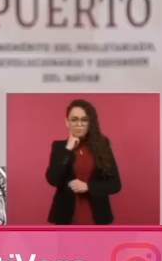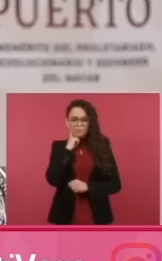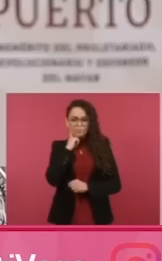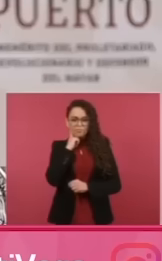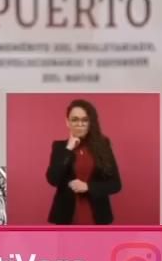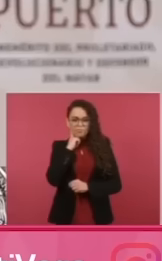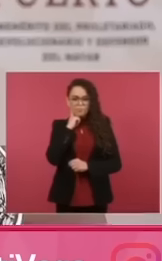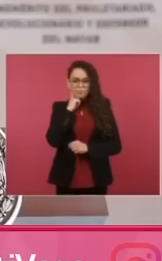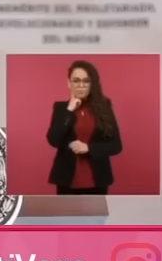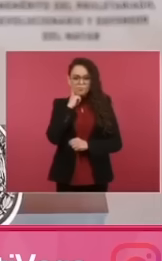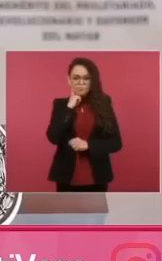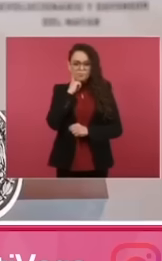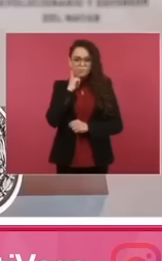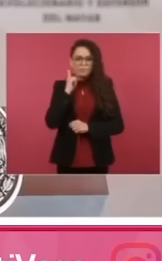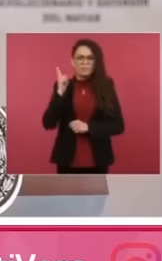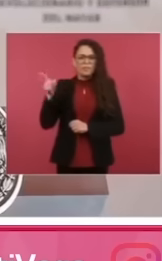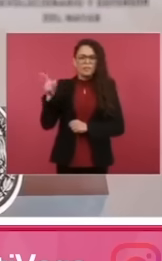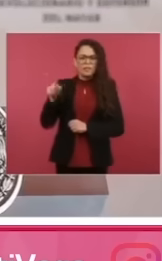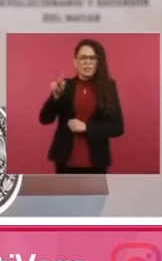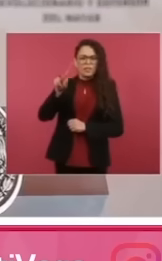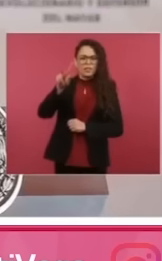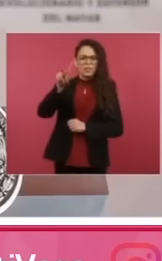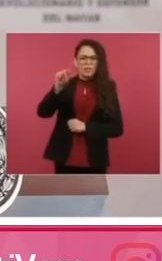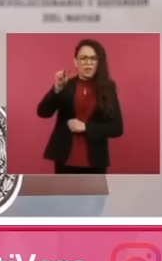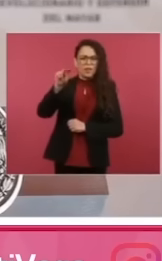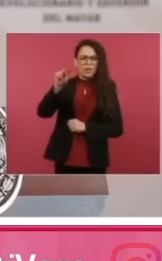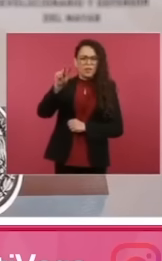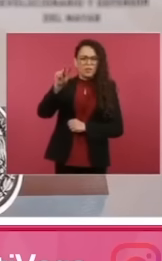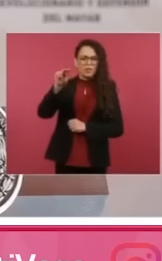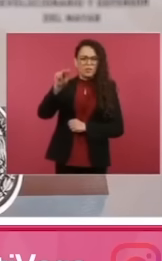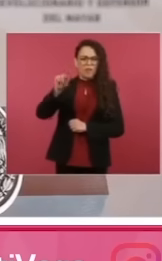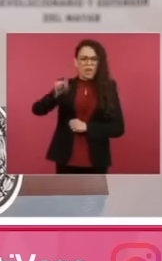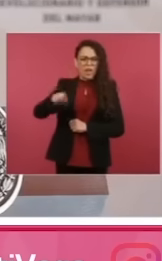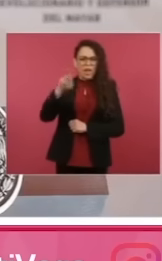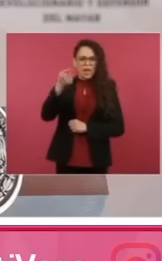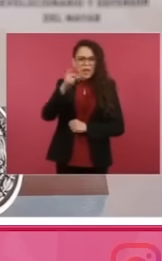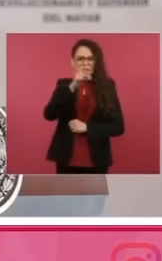En el canal de las estrellas. En vivo.